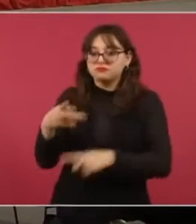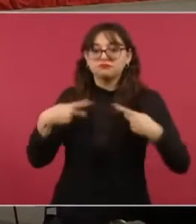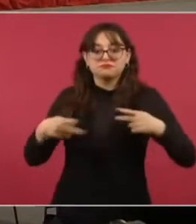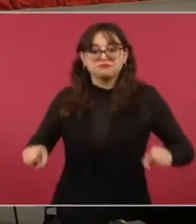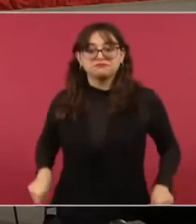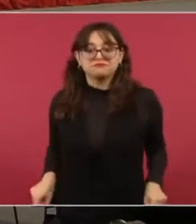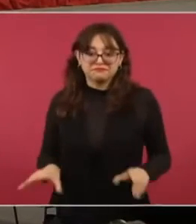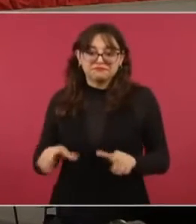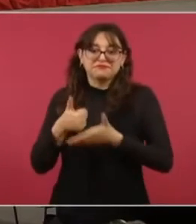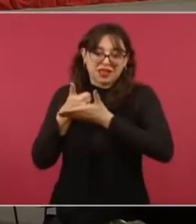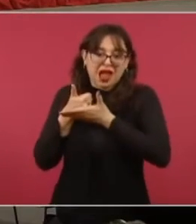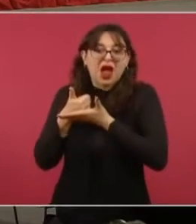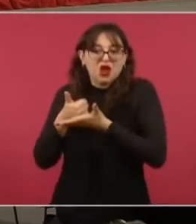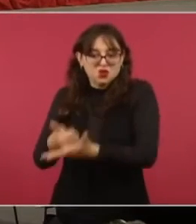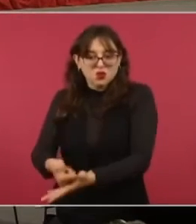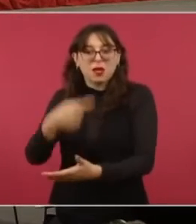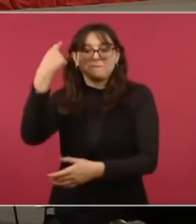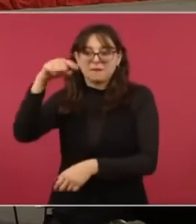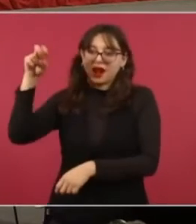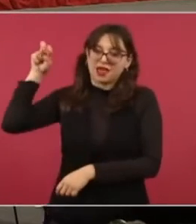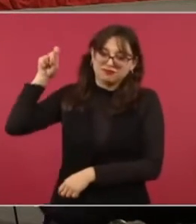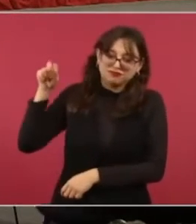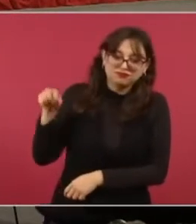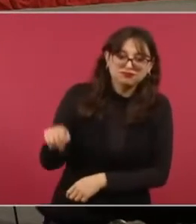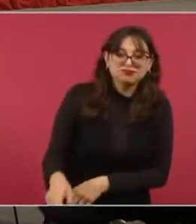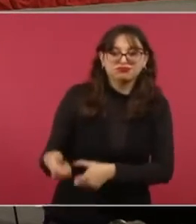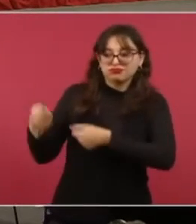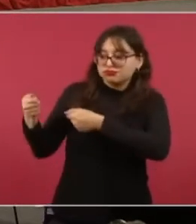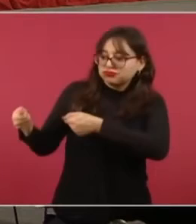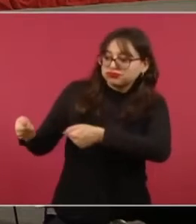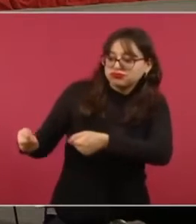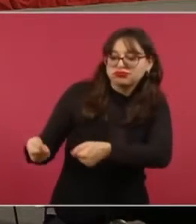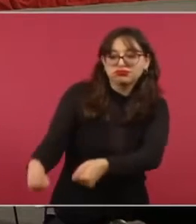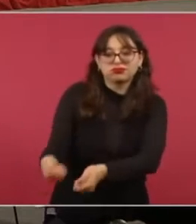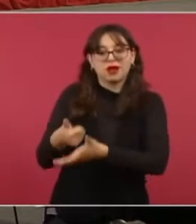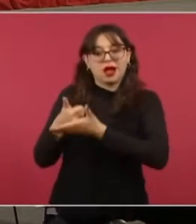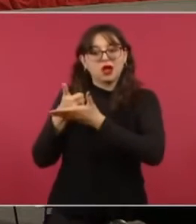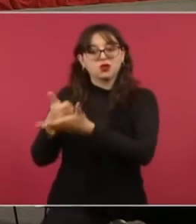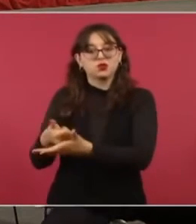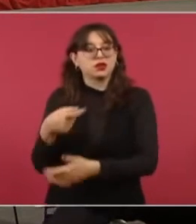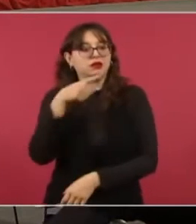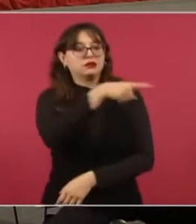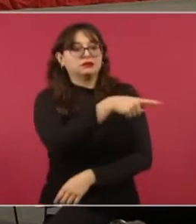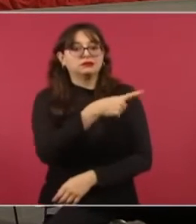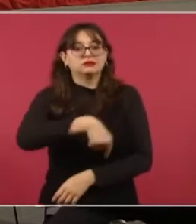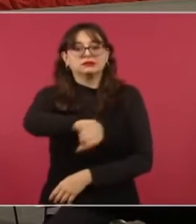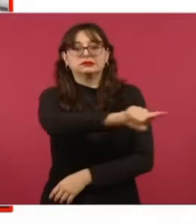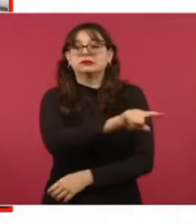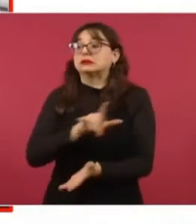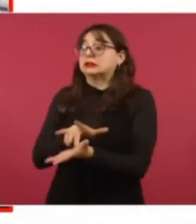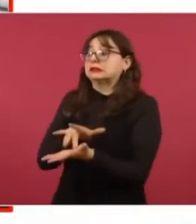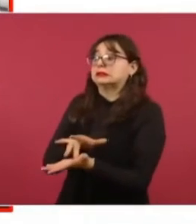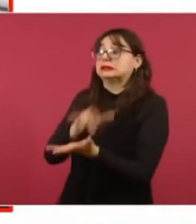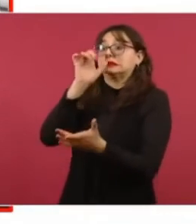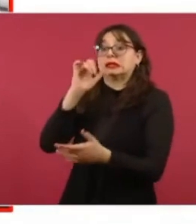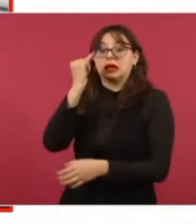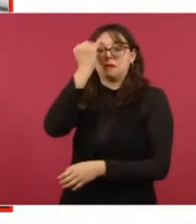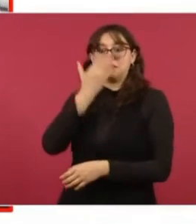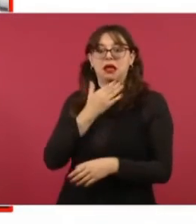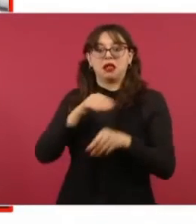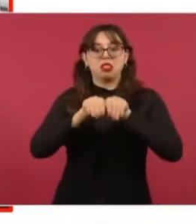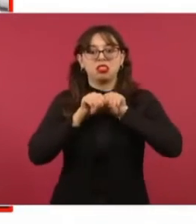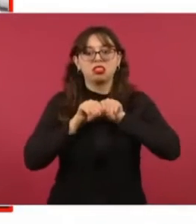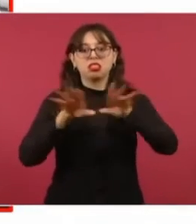persona en silla de ruedas a bajar las escaleras. A pesar de estos ataques, la Guardia Nacional en el metro de la Ciudad